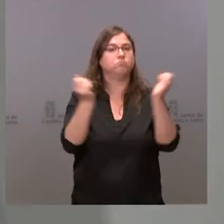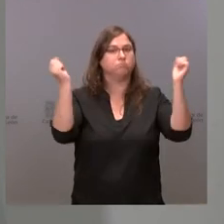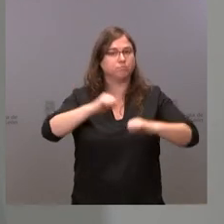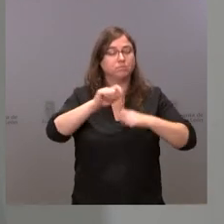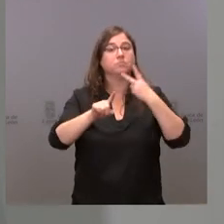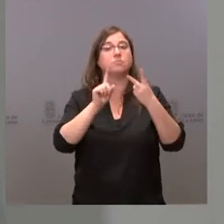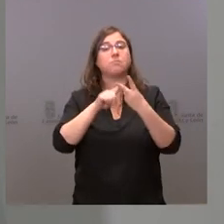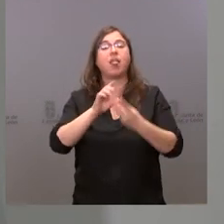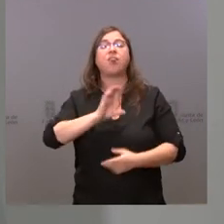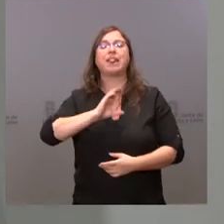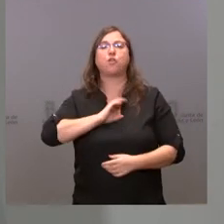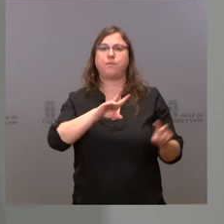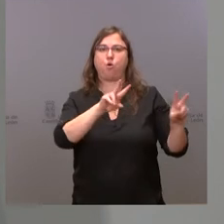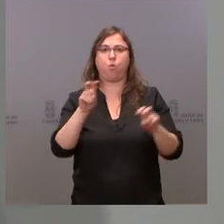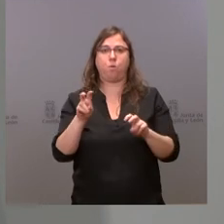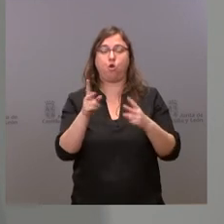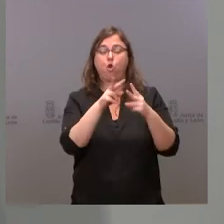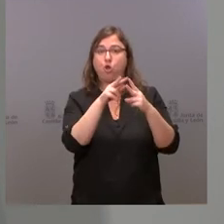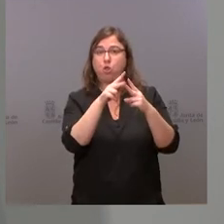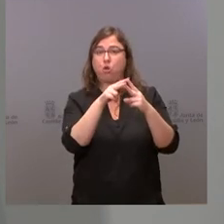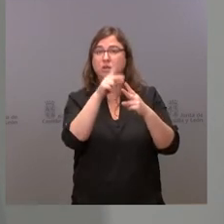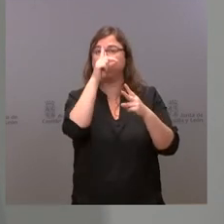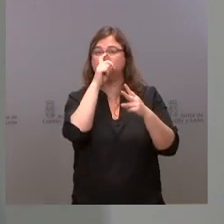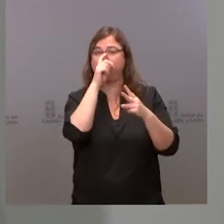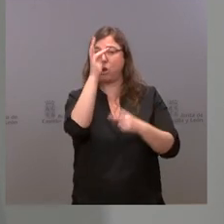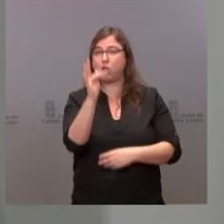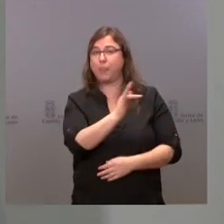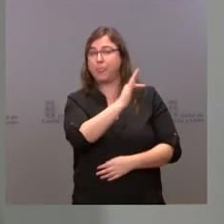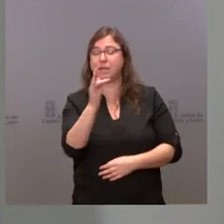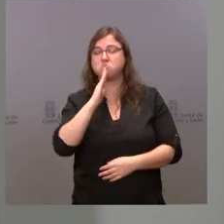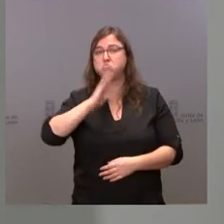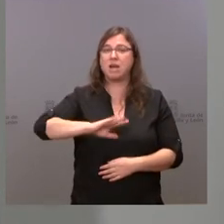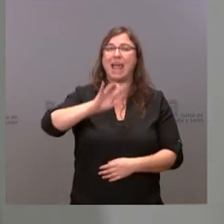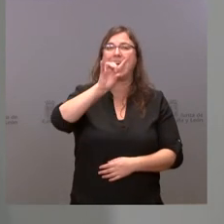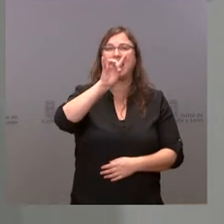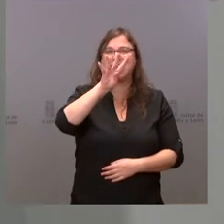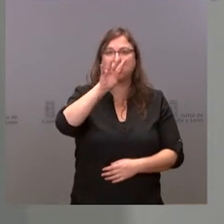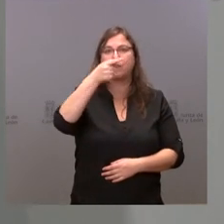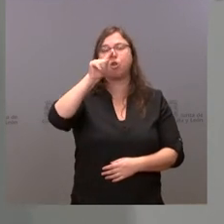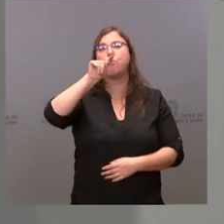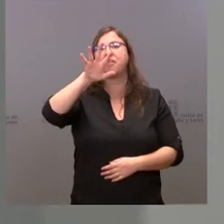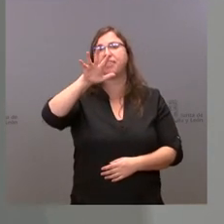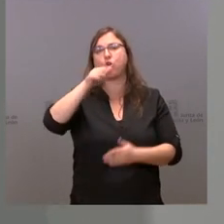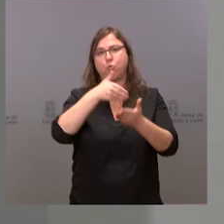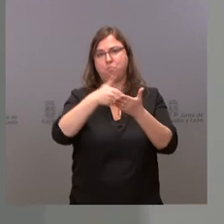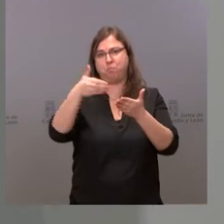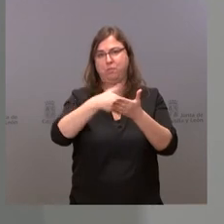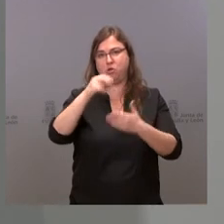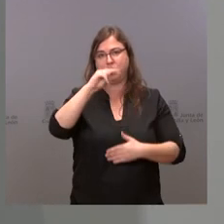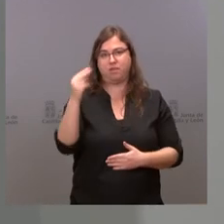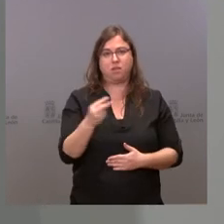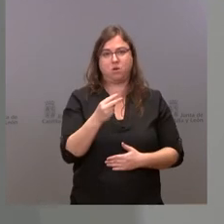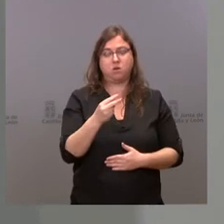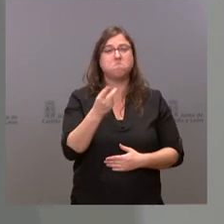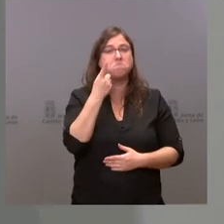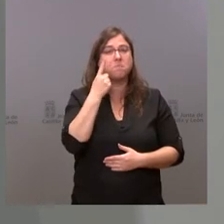centro cívico entre ambos recuerdo que la cifra sumaba en el entorno de los 14,5 millones de euros la